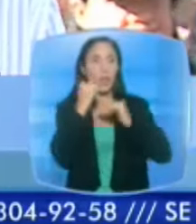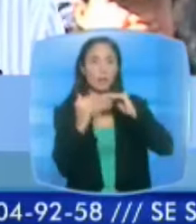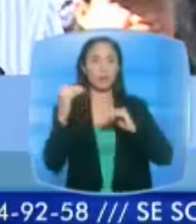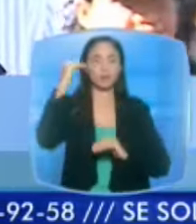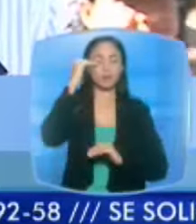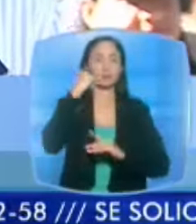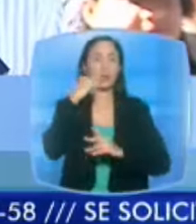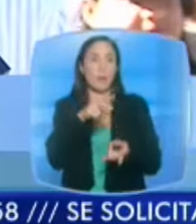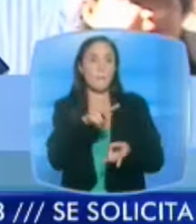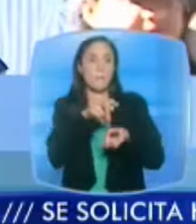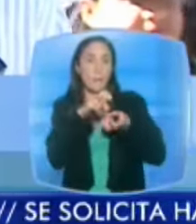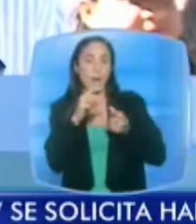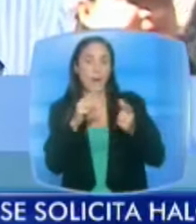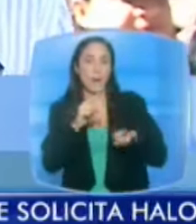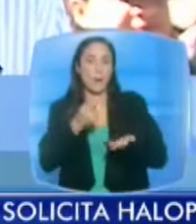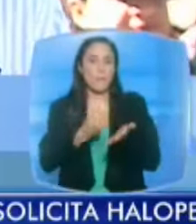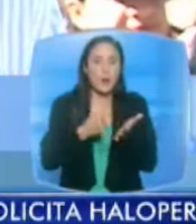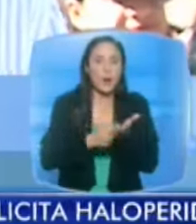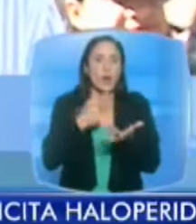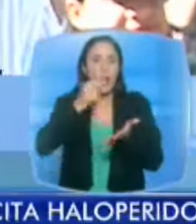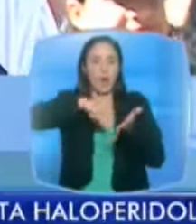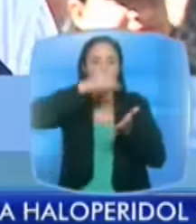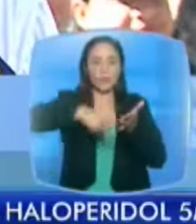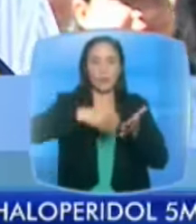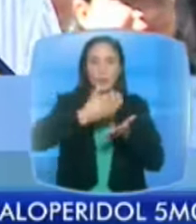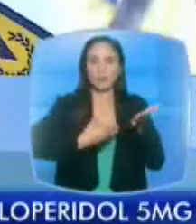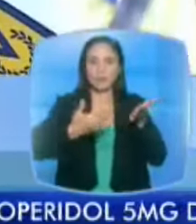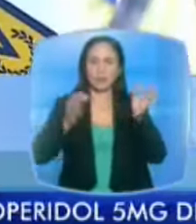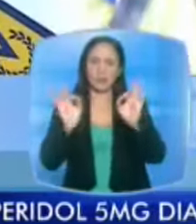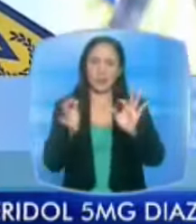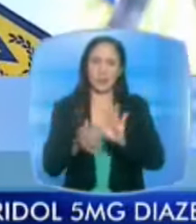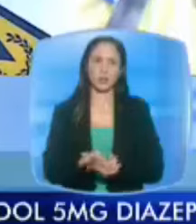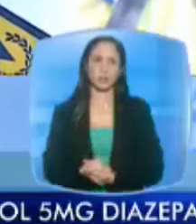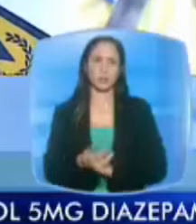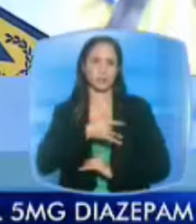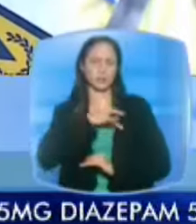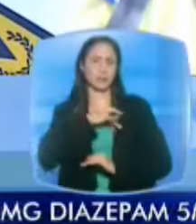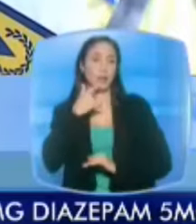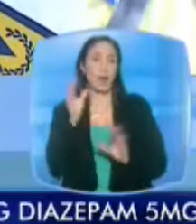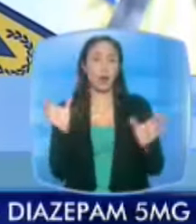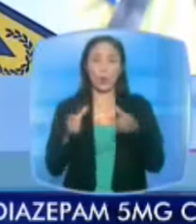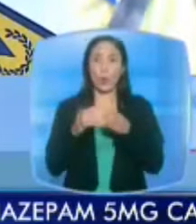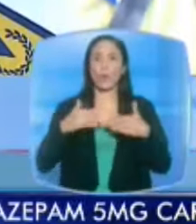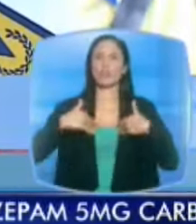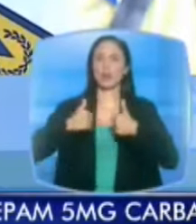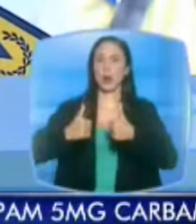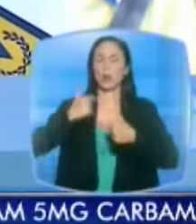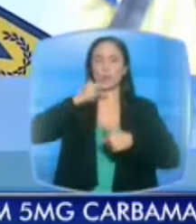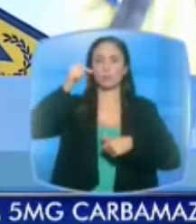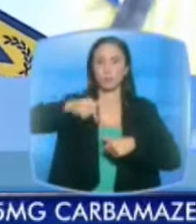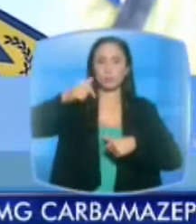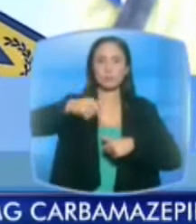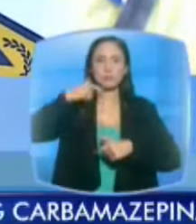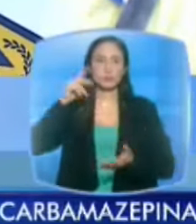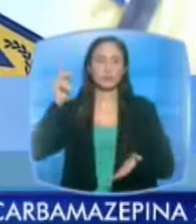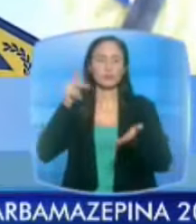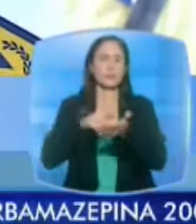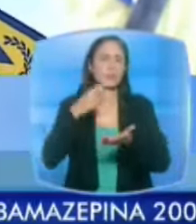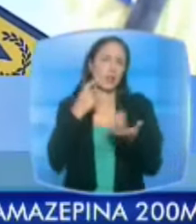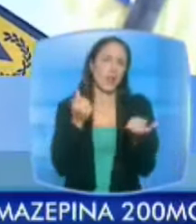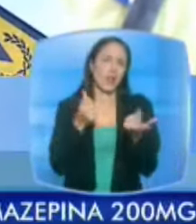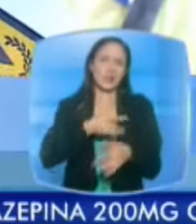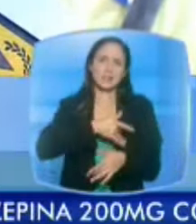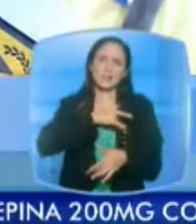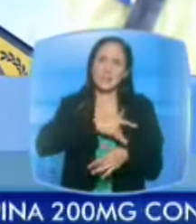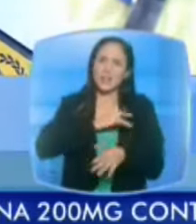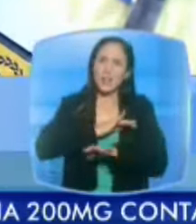salarial y sin que tampoco se firme nuestro contrato colectivo. Aquí está el sector salud presente, porque ya basta de que ver